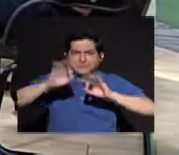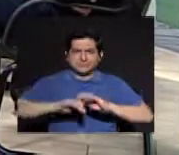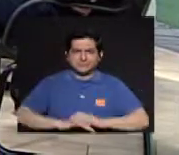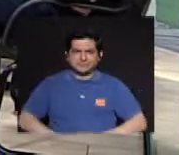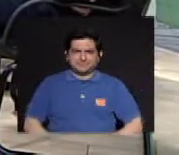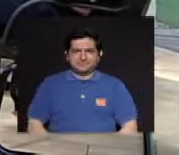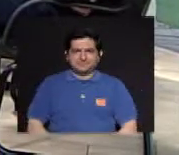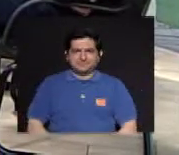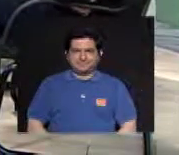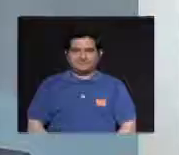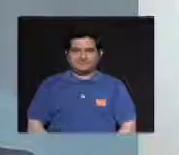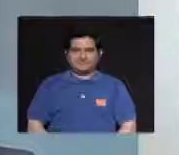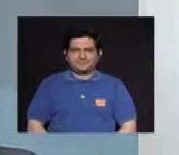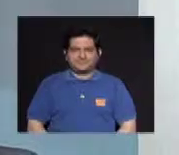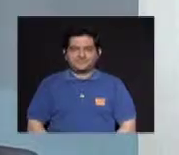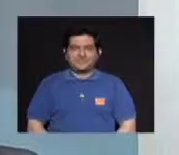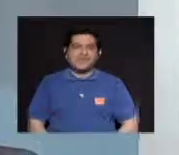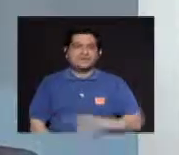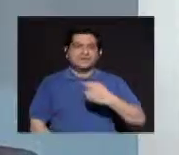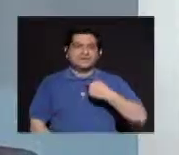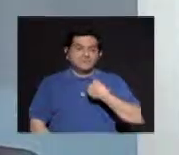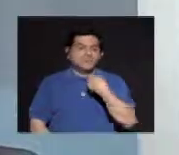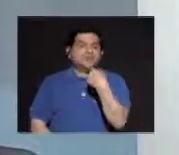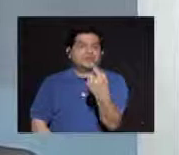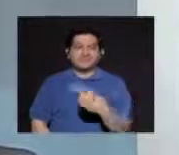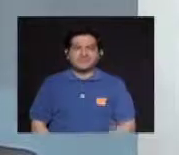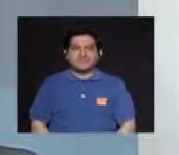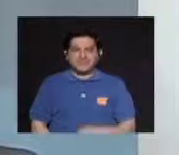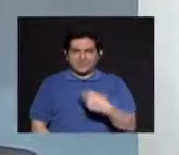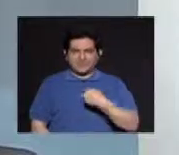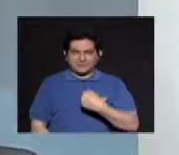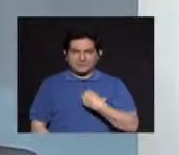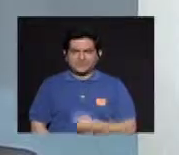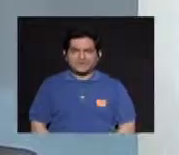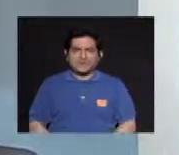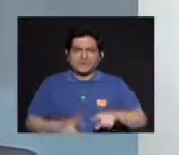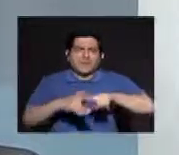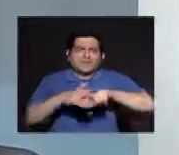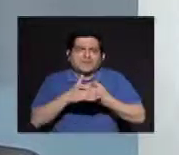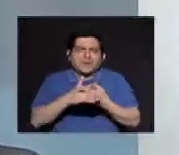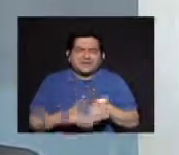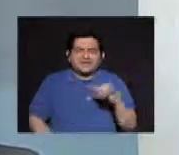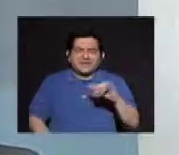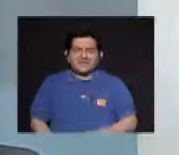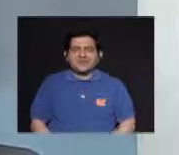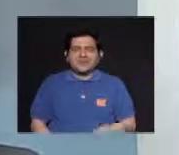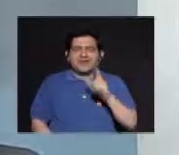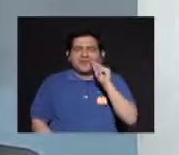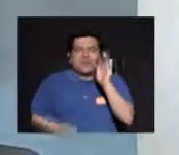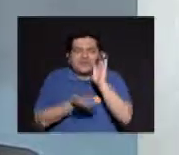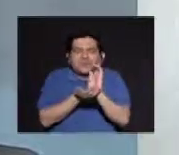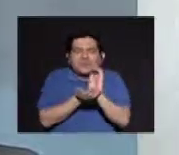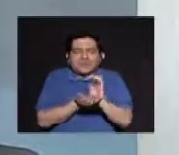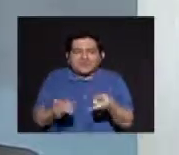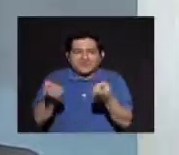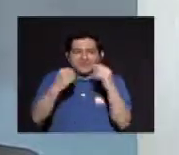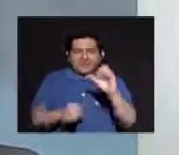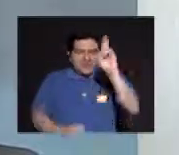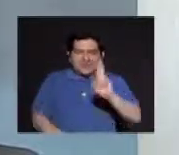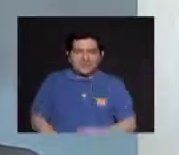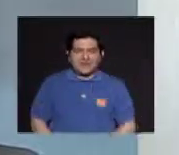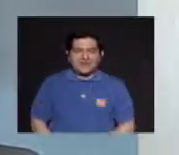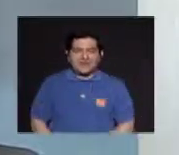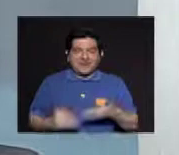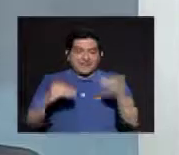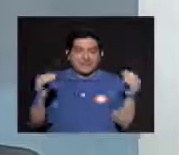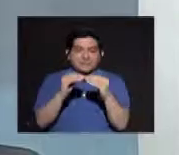casting. Bueno, yo debo decir que cuando yo llegué como una pollita de Costa Rica a Los Ángeles, fue de las cosas desde